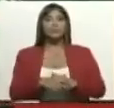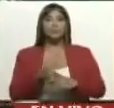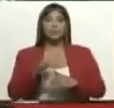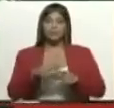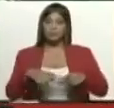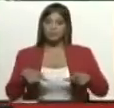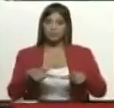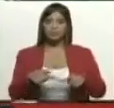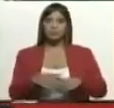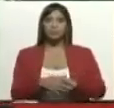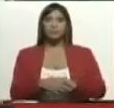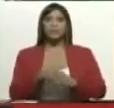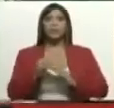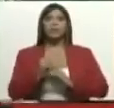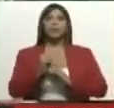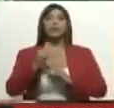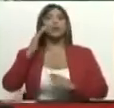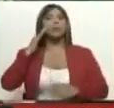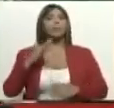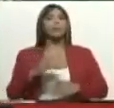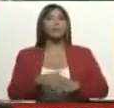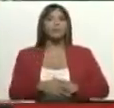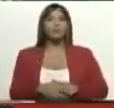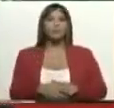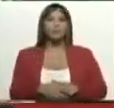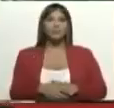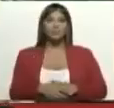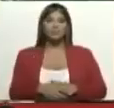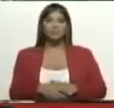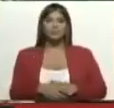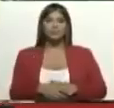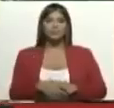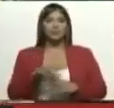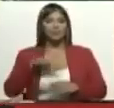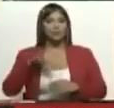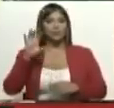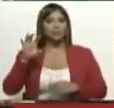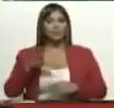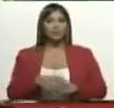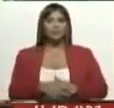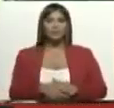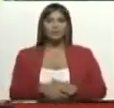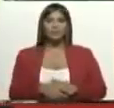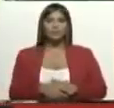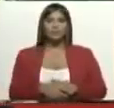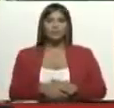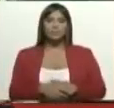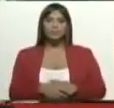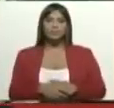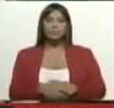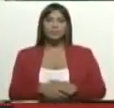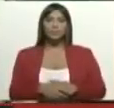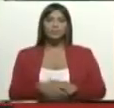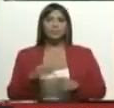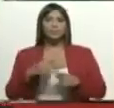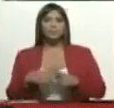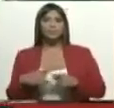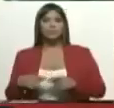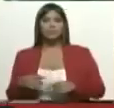tarima el liderazgo militar de la patria, sus comandantes de